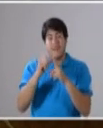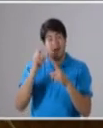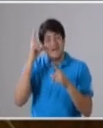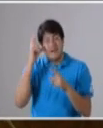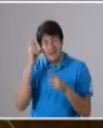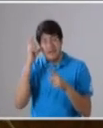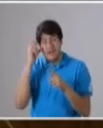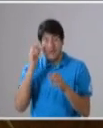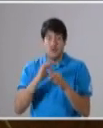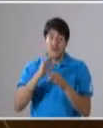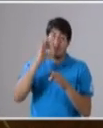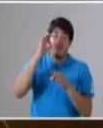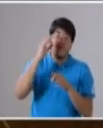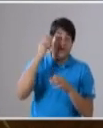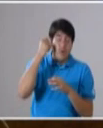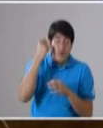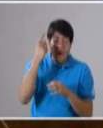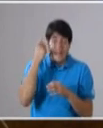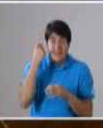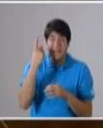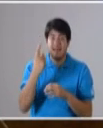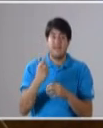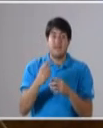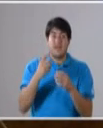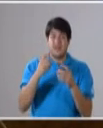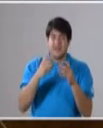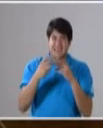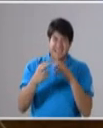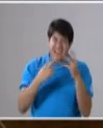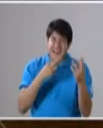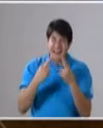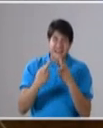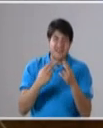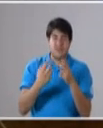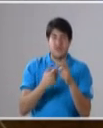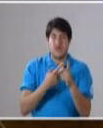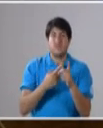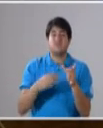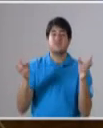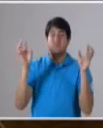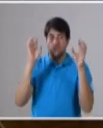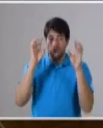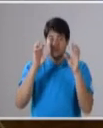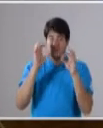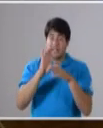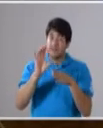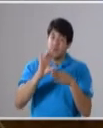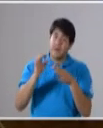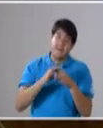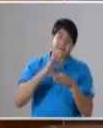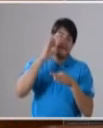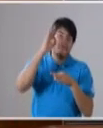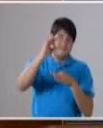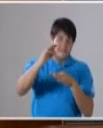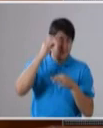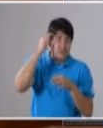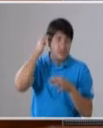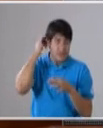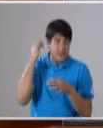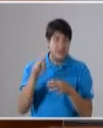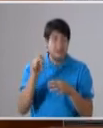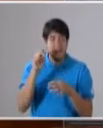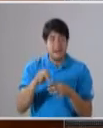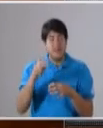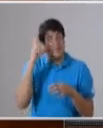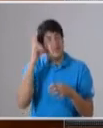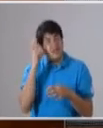cada vez que aparezca la palabra shamá de la mano de la palabra oír, lo que tenemos que escuchar es lo que va a